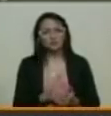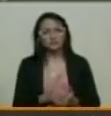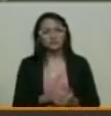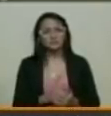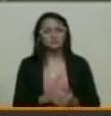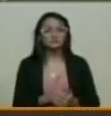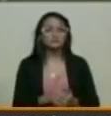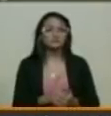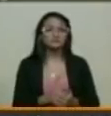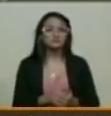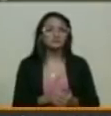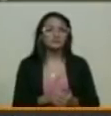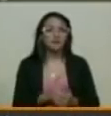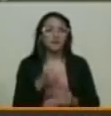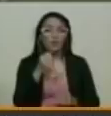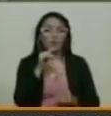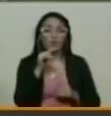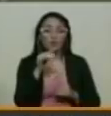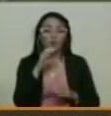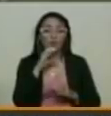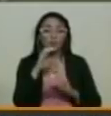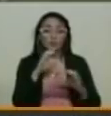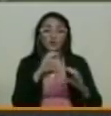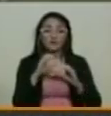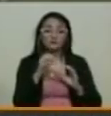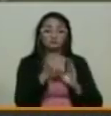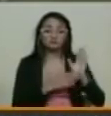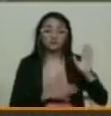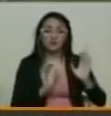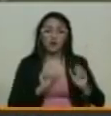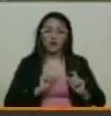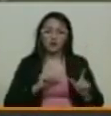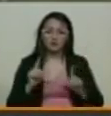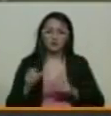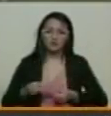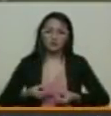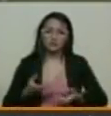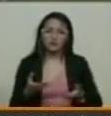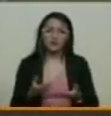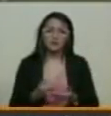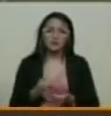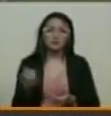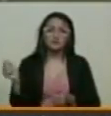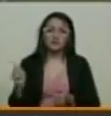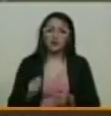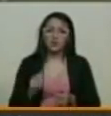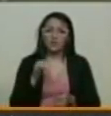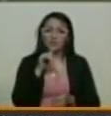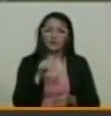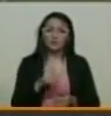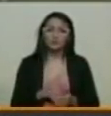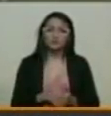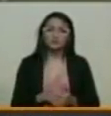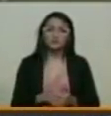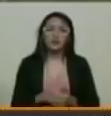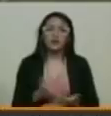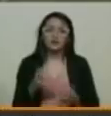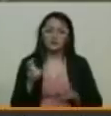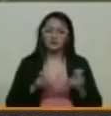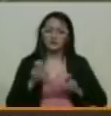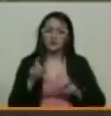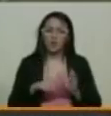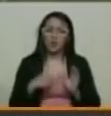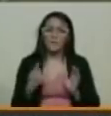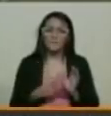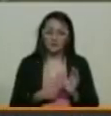no está, es una comunicación que ya les entregamos porque ellos aquí trajeron, fueron denuncias. Hicimos un análisis completo